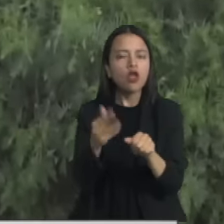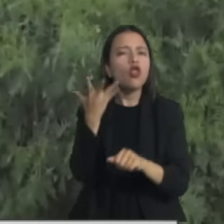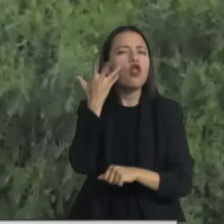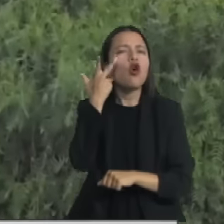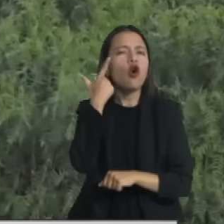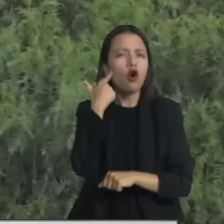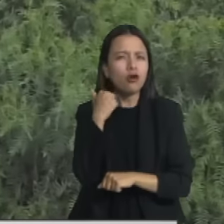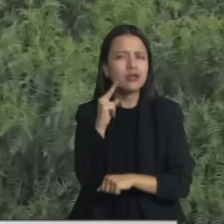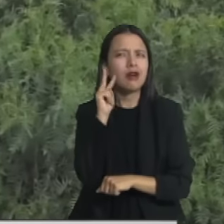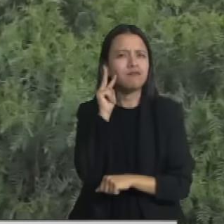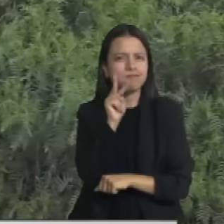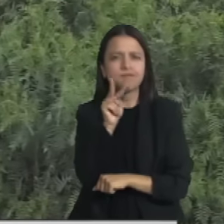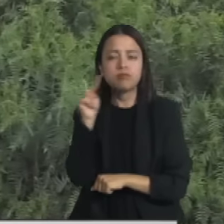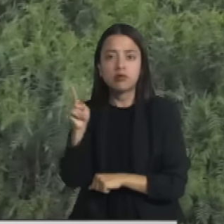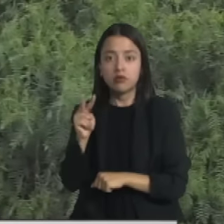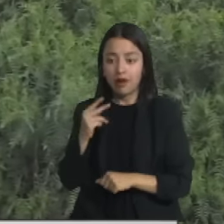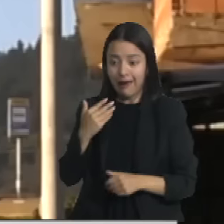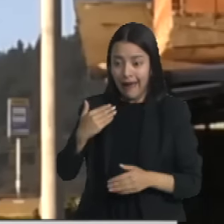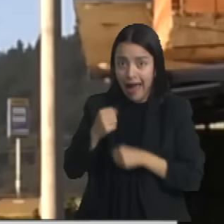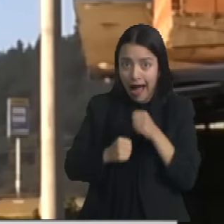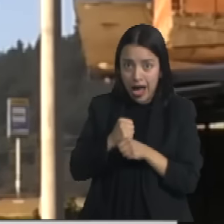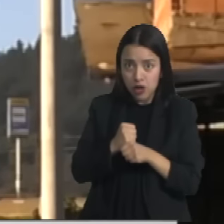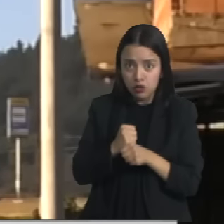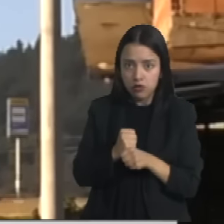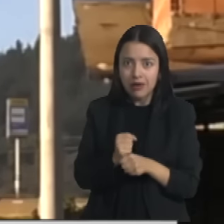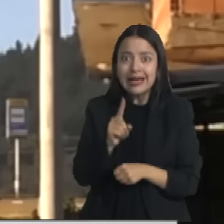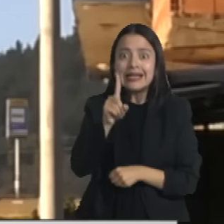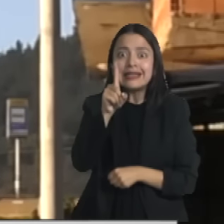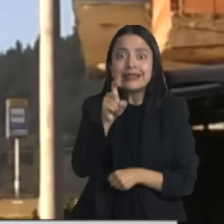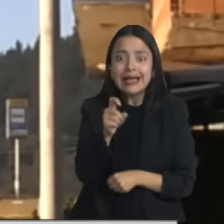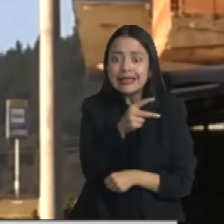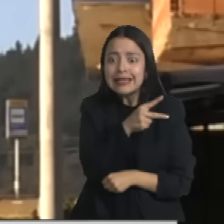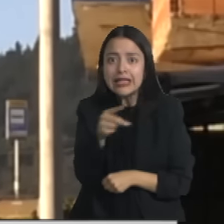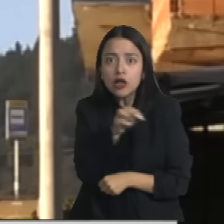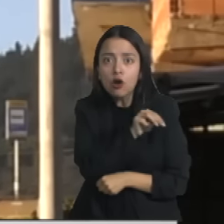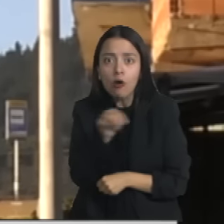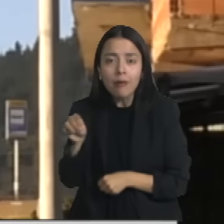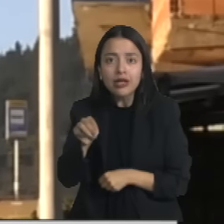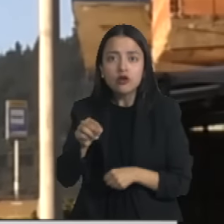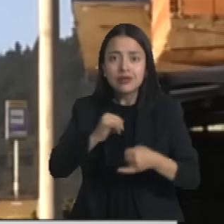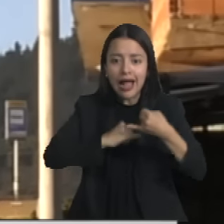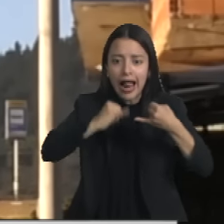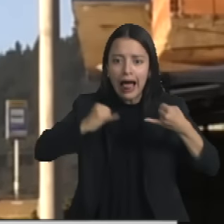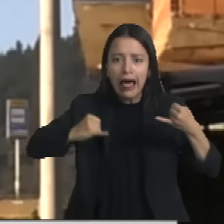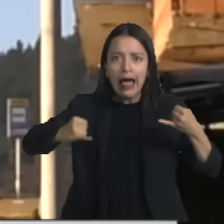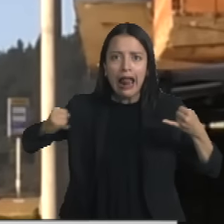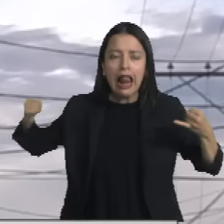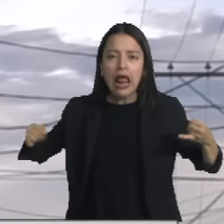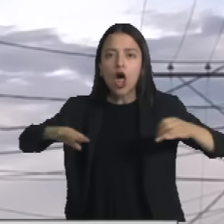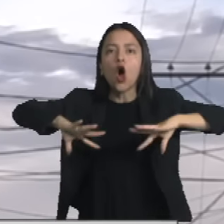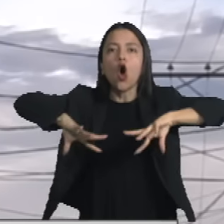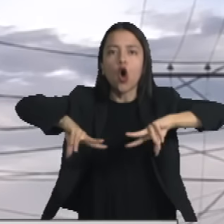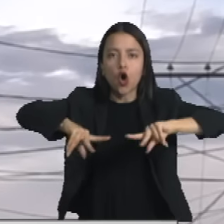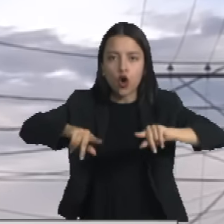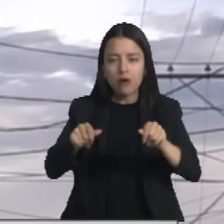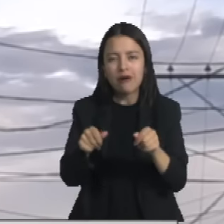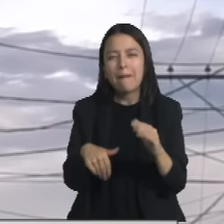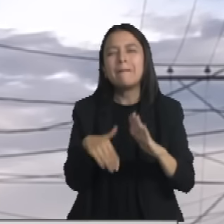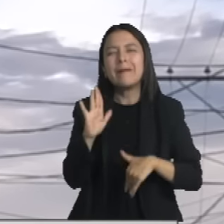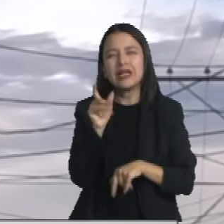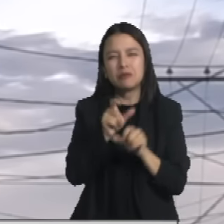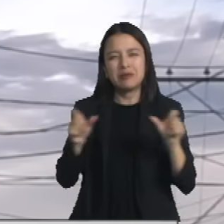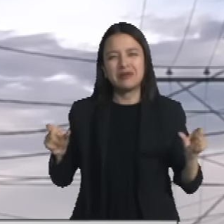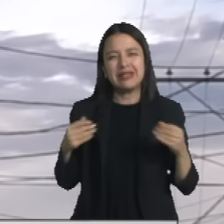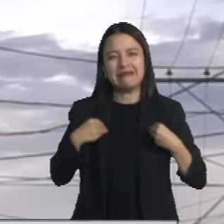luz. En lo corrido del año, escuchen esta cifra, van más de 6 kilómetros de redes que han sido hurtados especialmente por habitantes de calle, lo